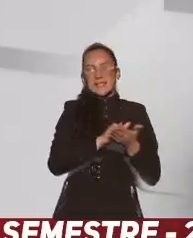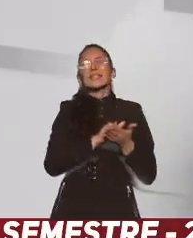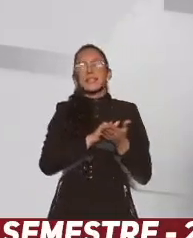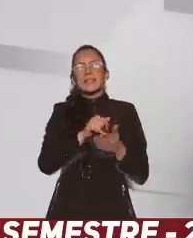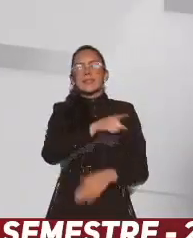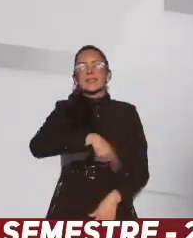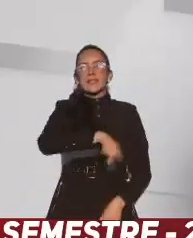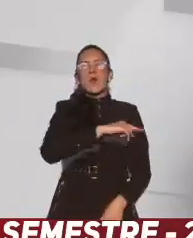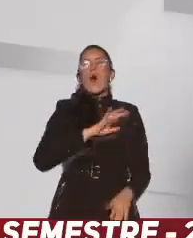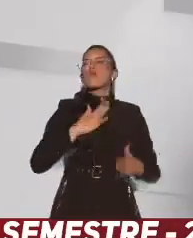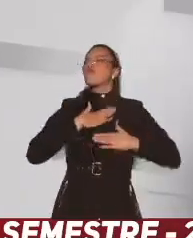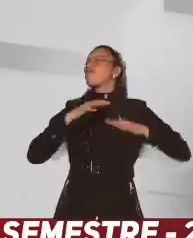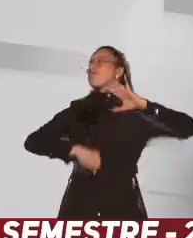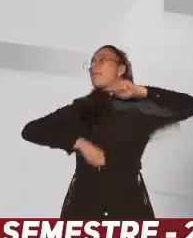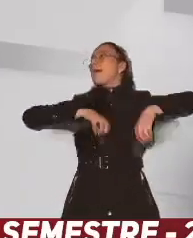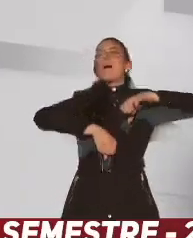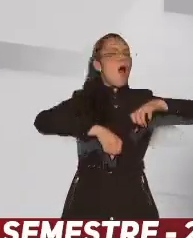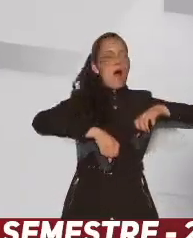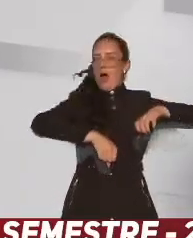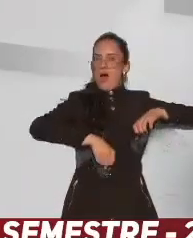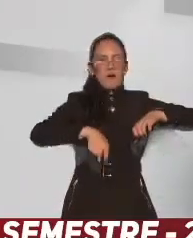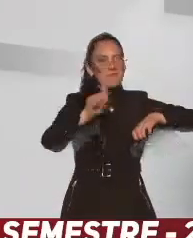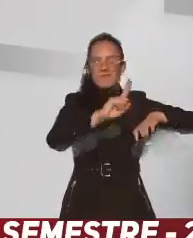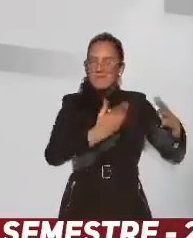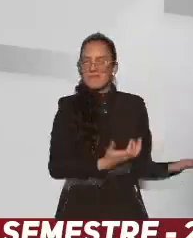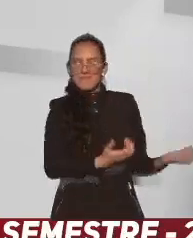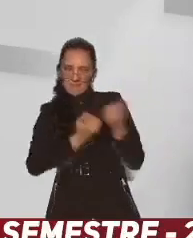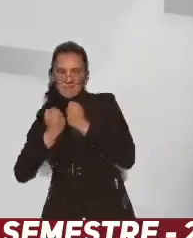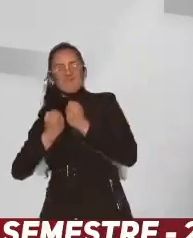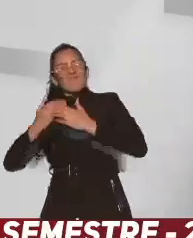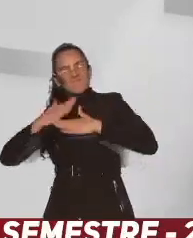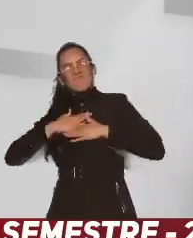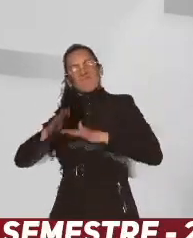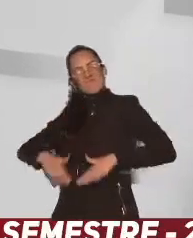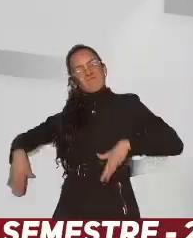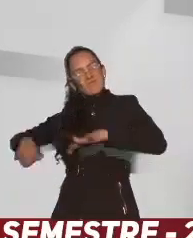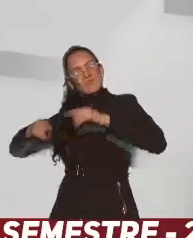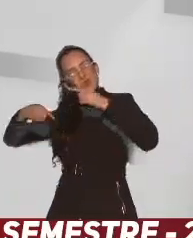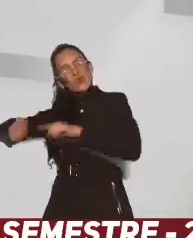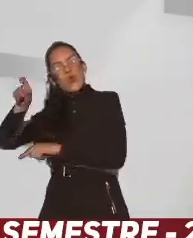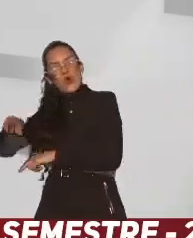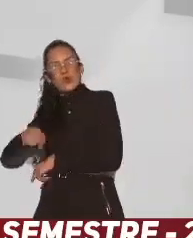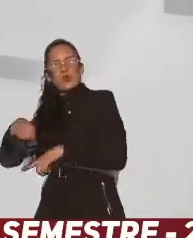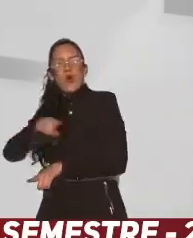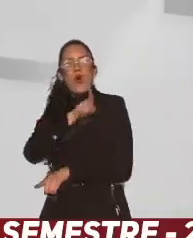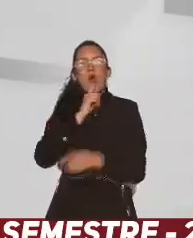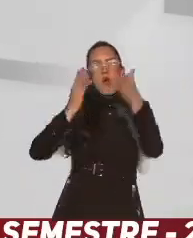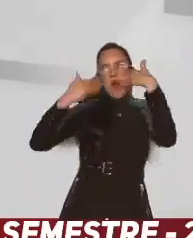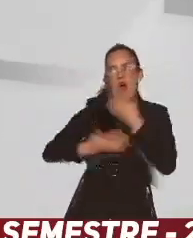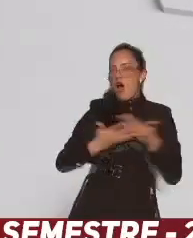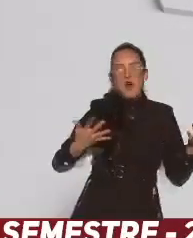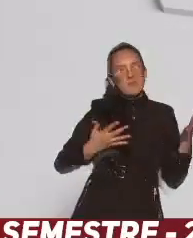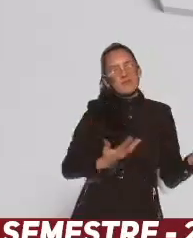a bienes que son consecuencia patrimonial de actividades ilícitas por un valor de